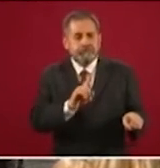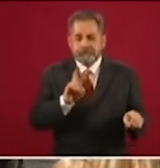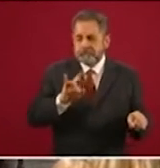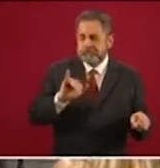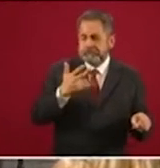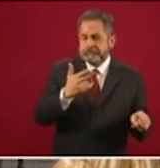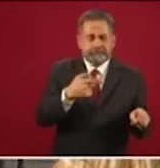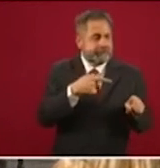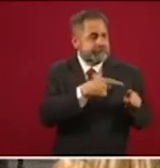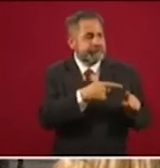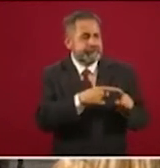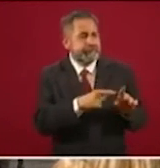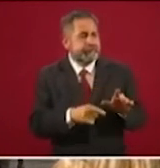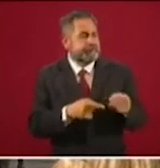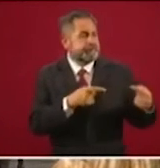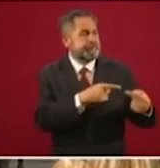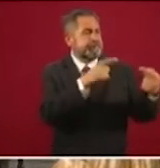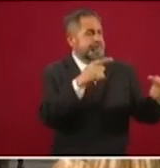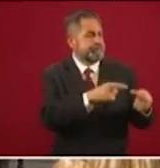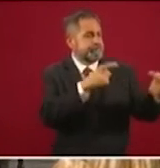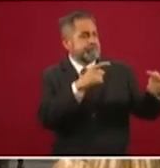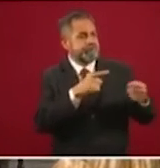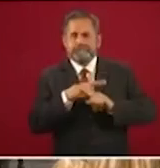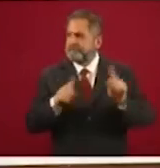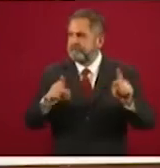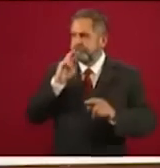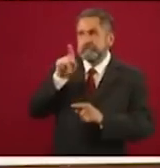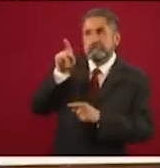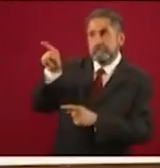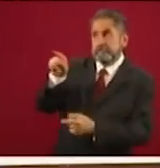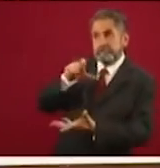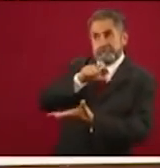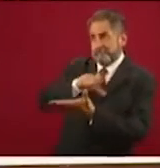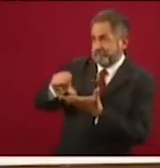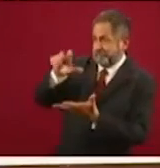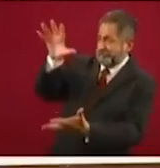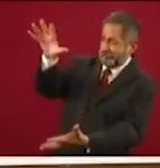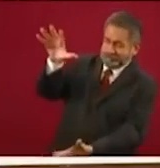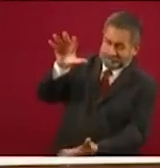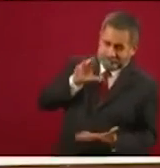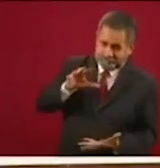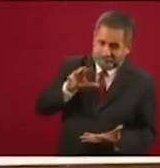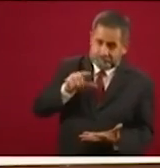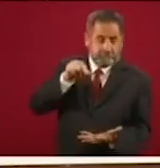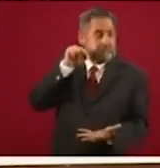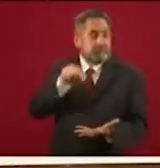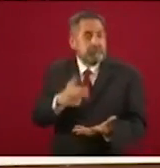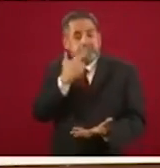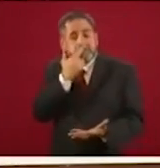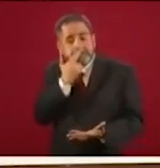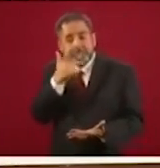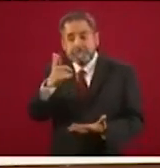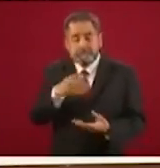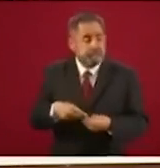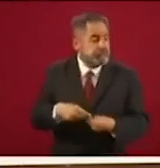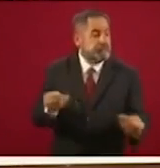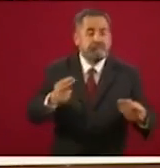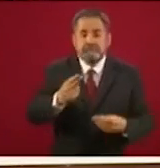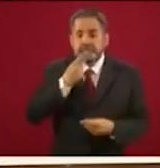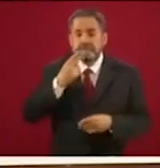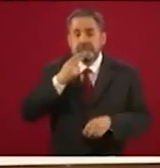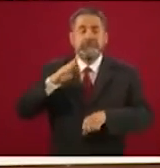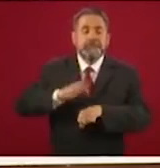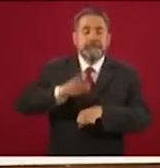VIH a los mismos. Entonces, en ese esquema, con las compras consolidadas, nuestra primera aspiración